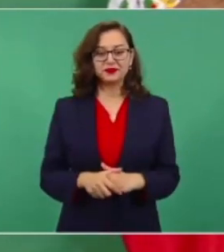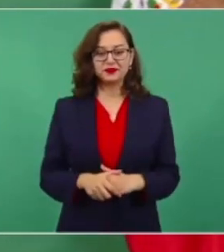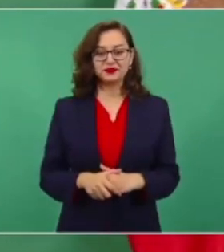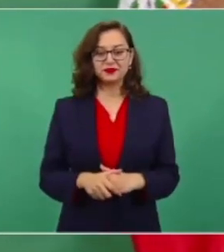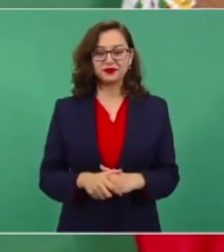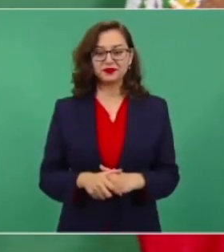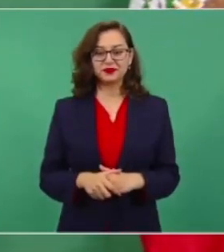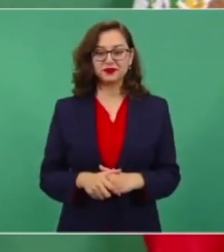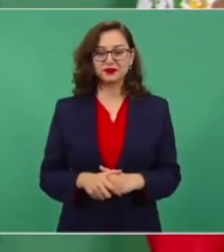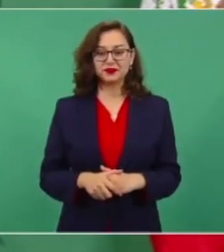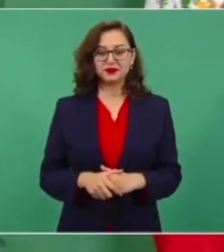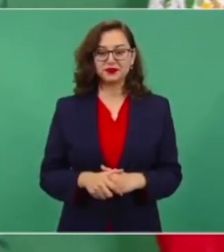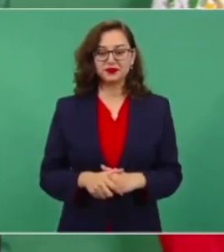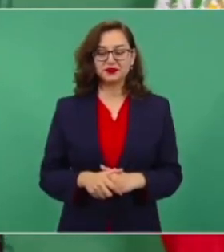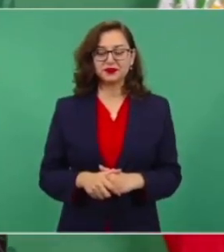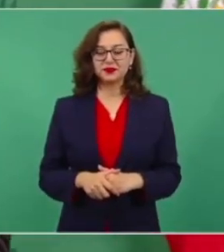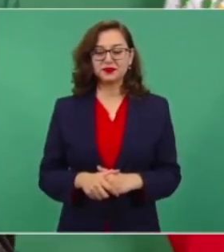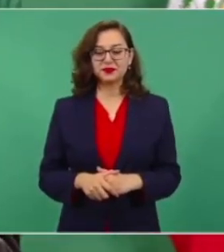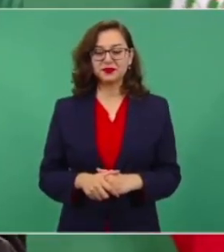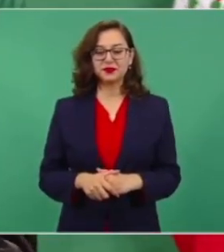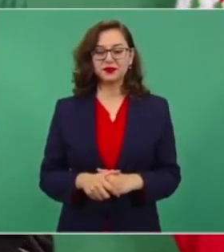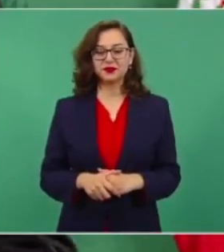ya en